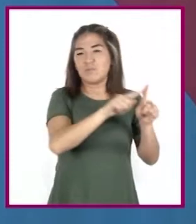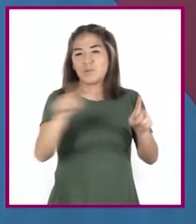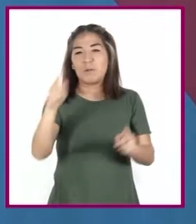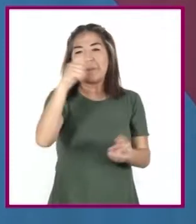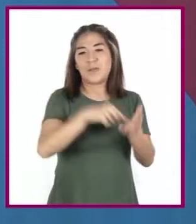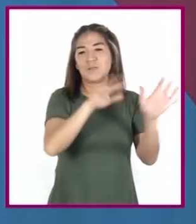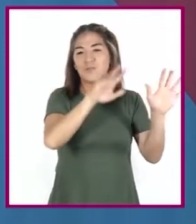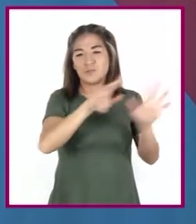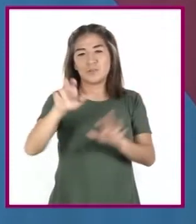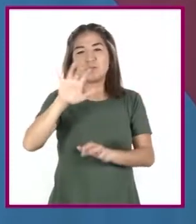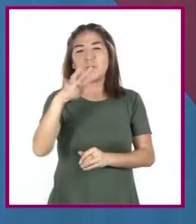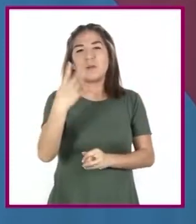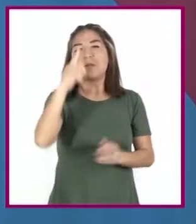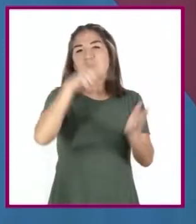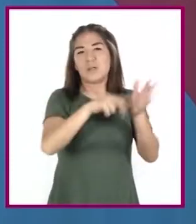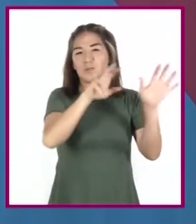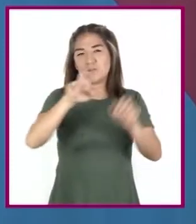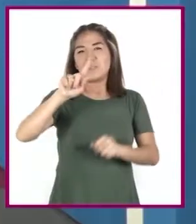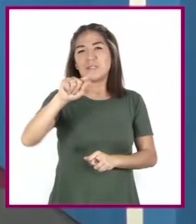1854-1876.